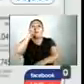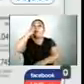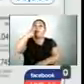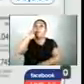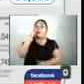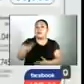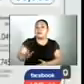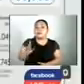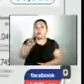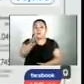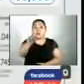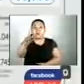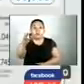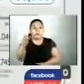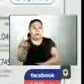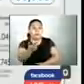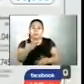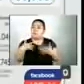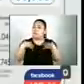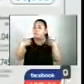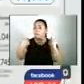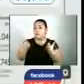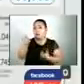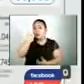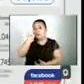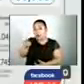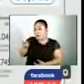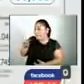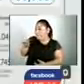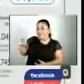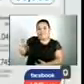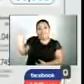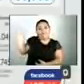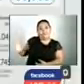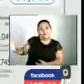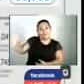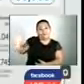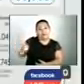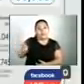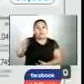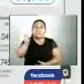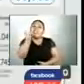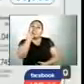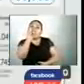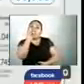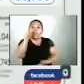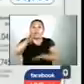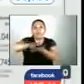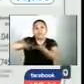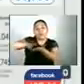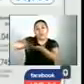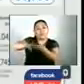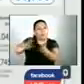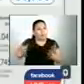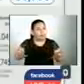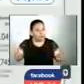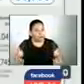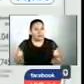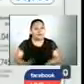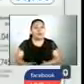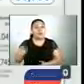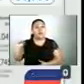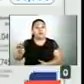personas recuperadas. Eso, como usted lo ve ahí en pantalla, con los colores gris y verde, es en cuanto a